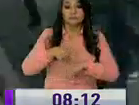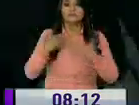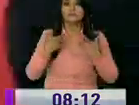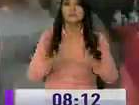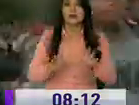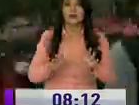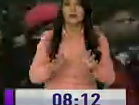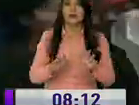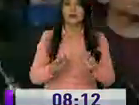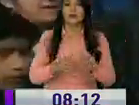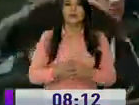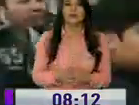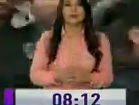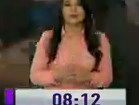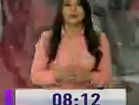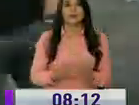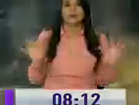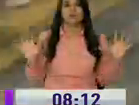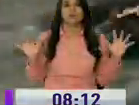tenemos unos cuantos